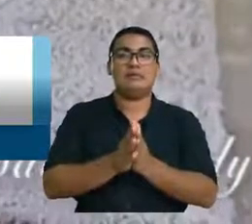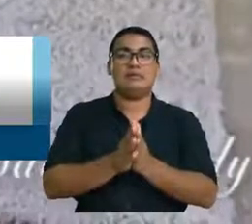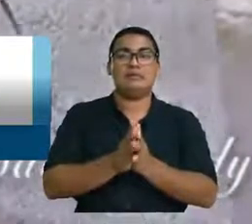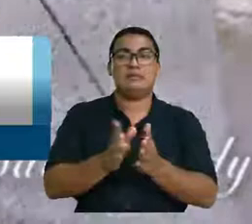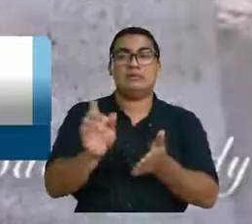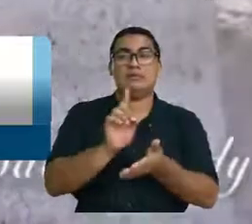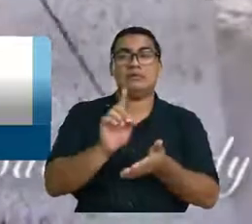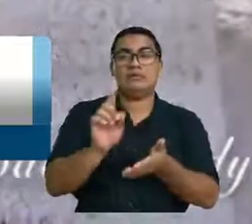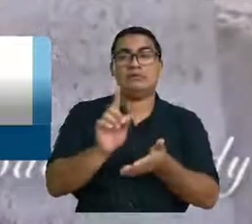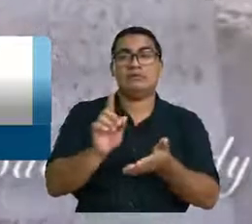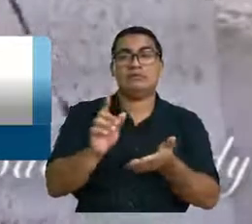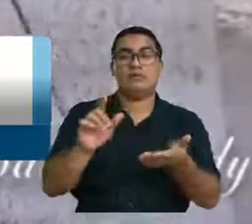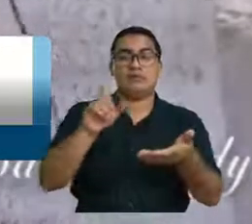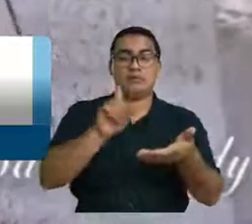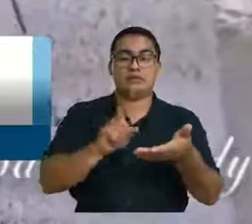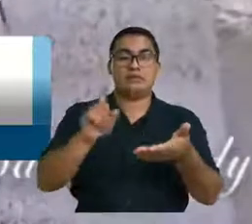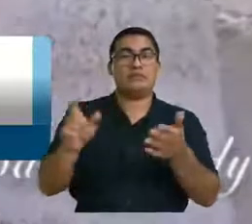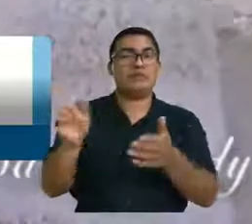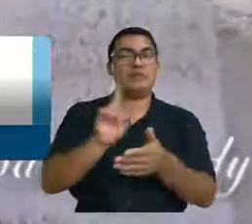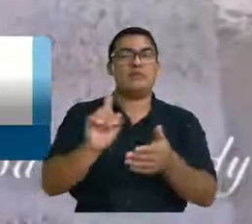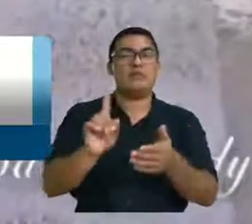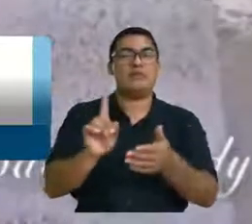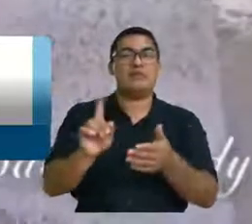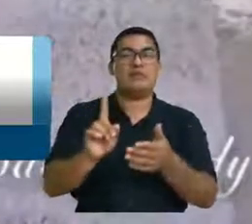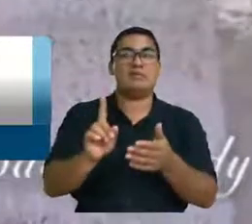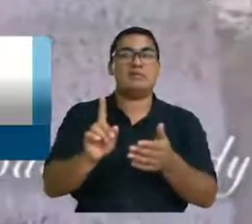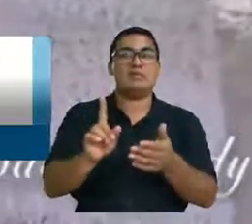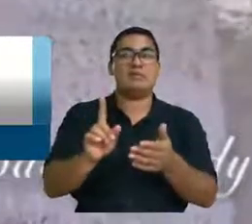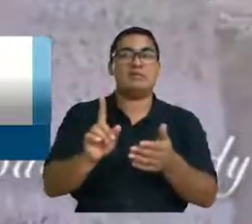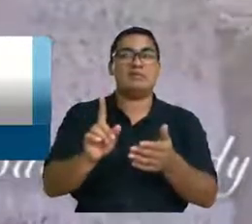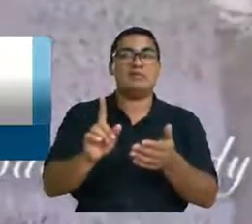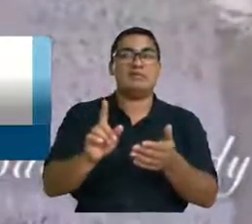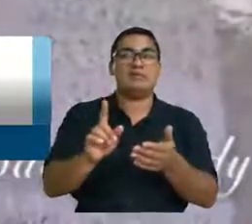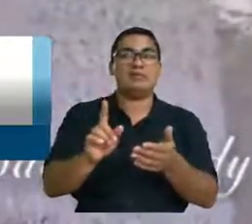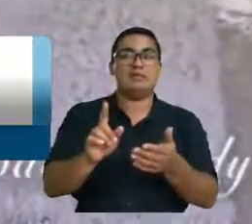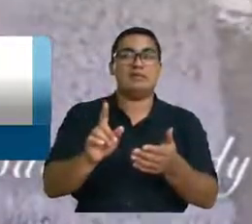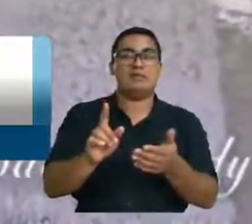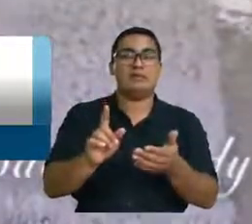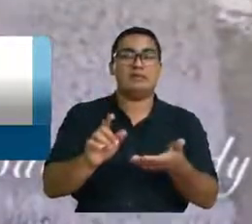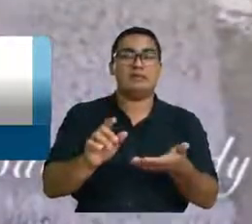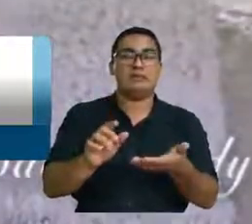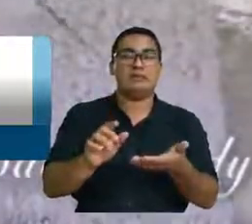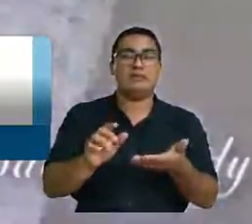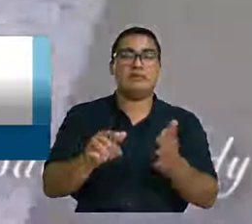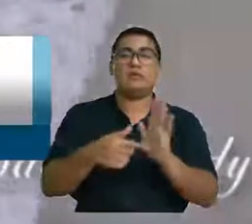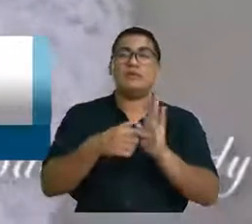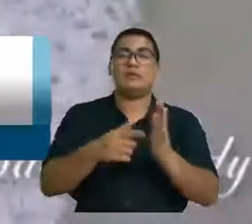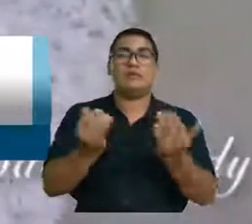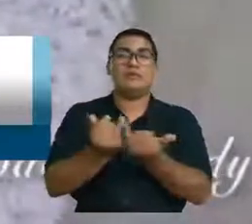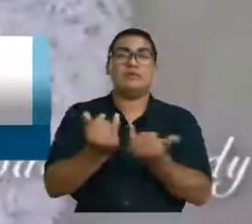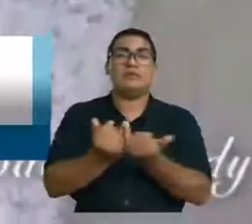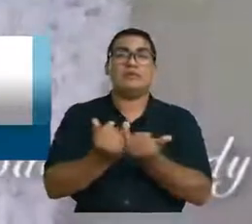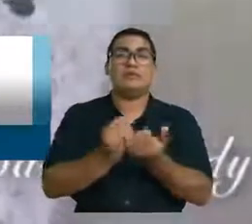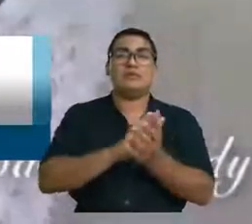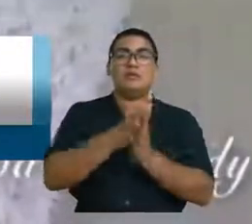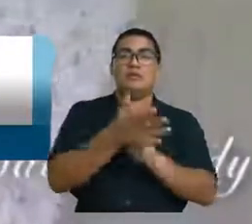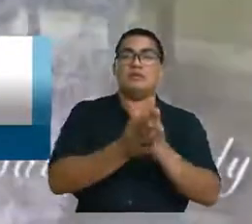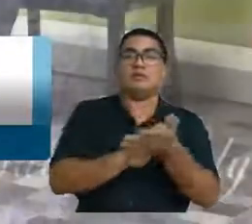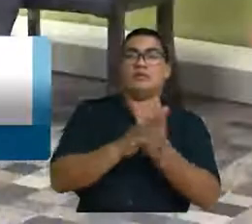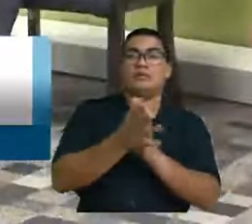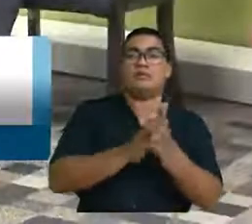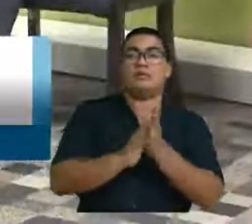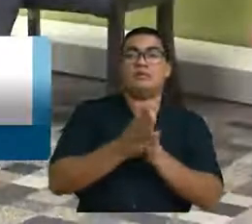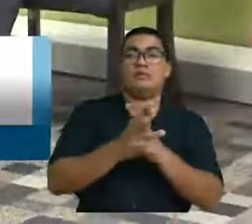aunque sea el alcohol del 70%. Es aplicarlo en las manos igualito como que te estás lavando las manos. Ya a estas